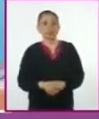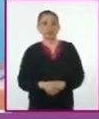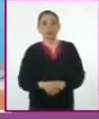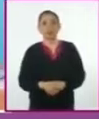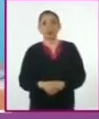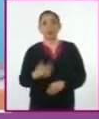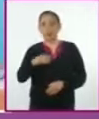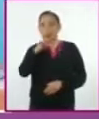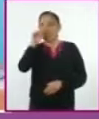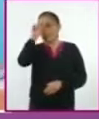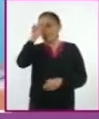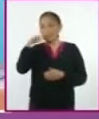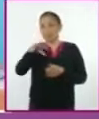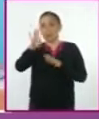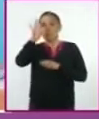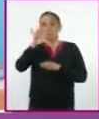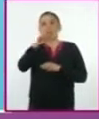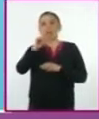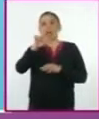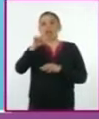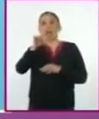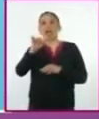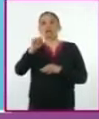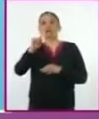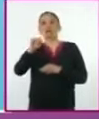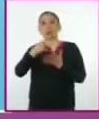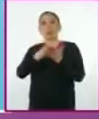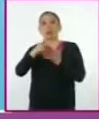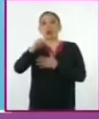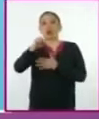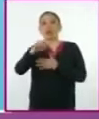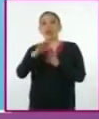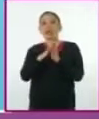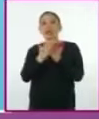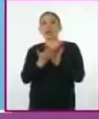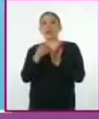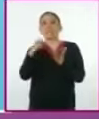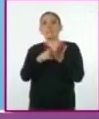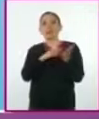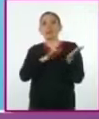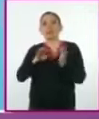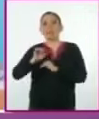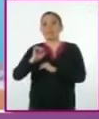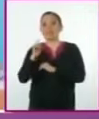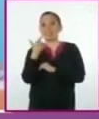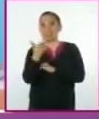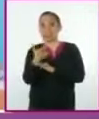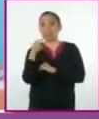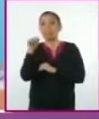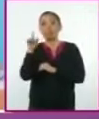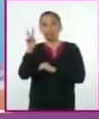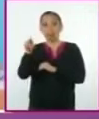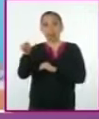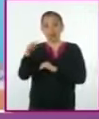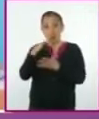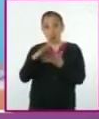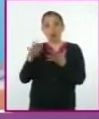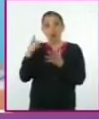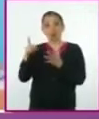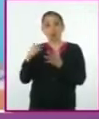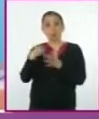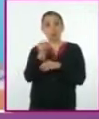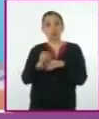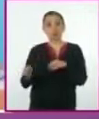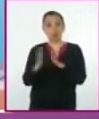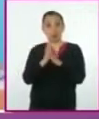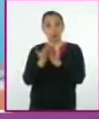Yo también propongo a Miguel Ángel Asturias, quien ganó el Premio Nobel de Literatura en 1967. De hecho, estoy leyendo una de sus más reconocidas